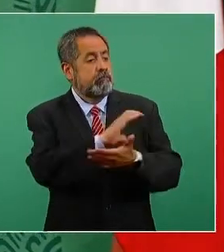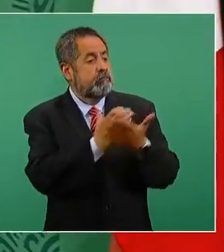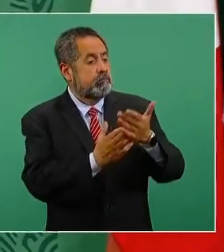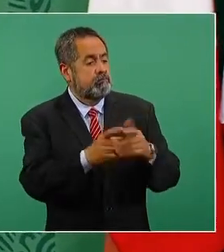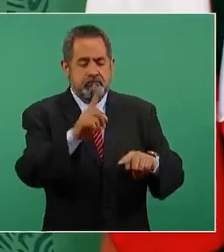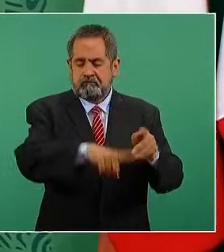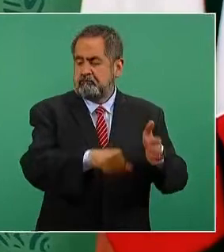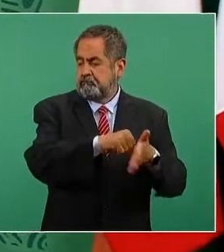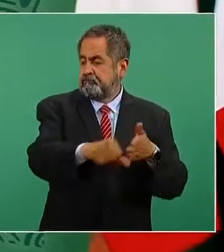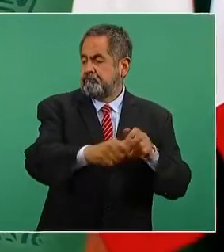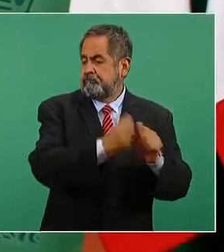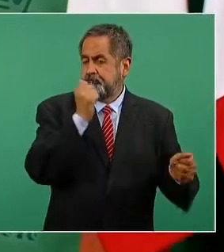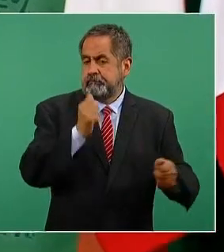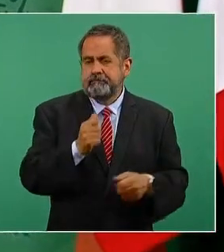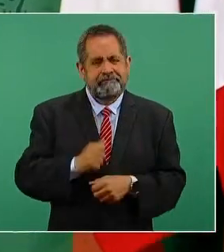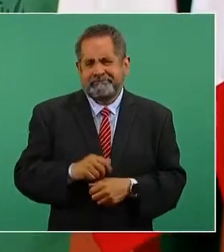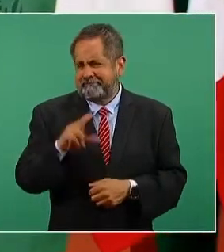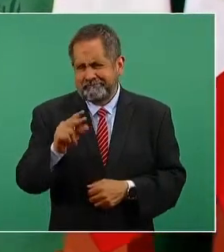contratos